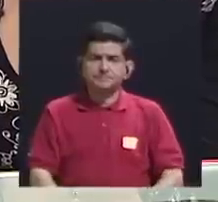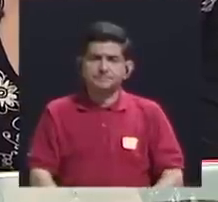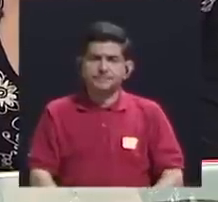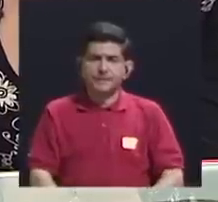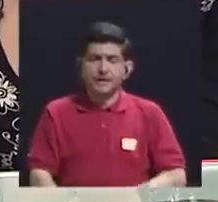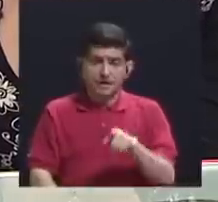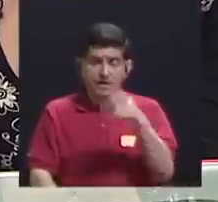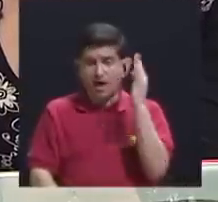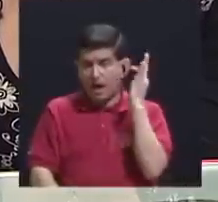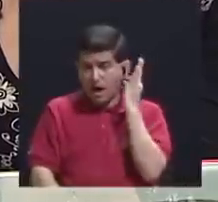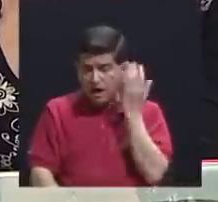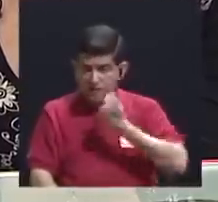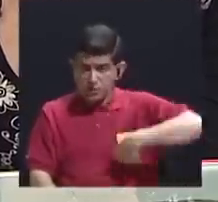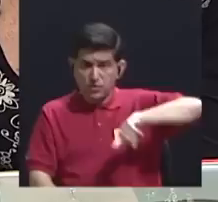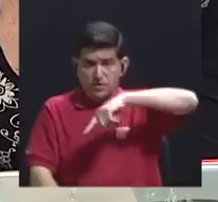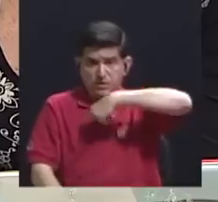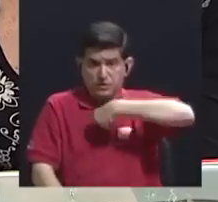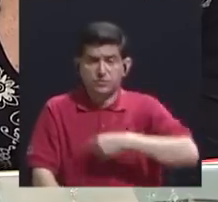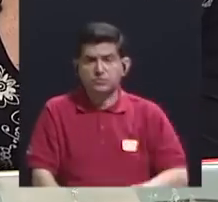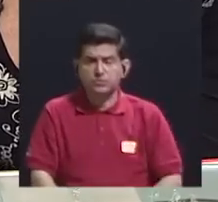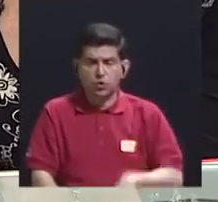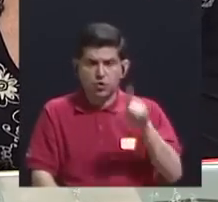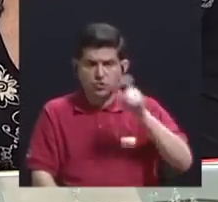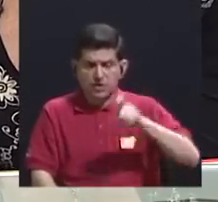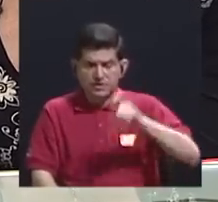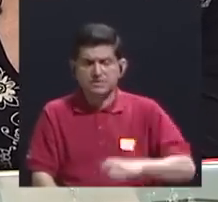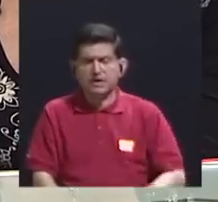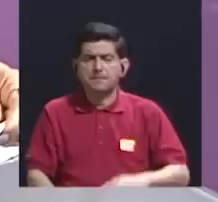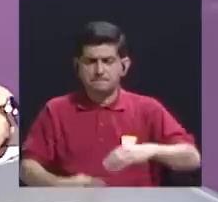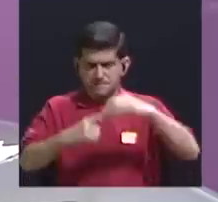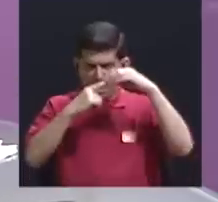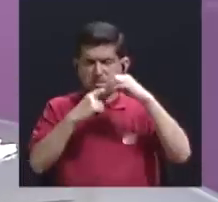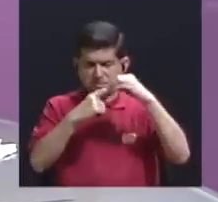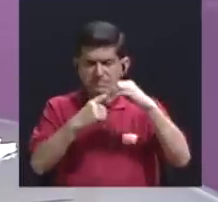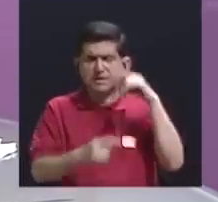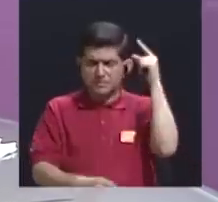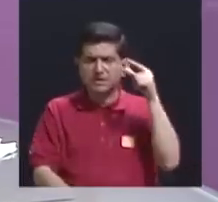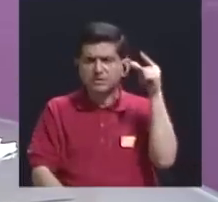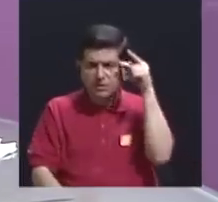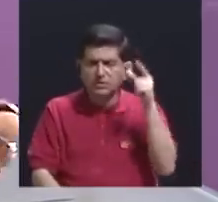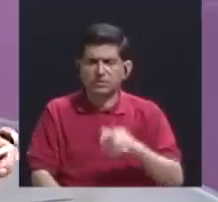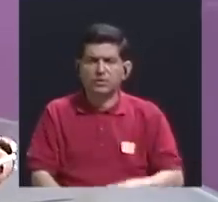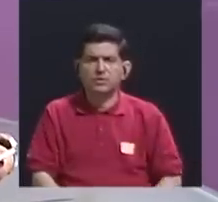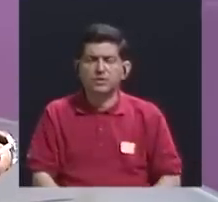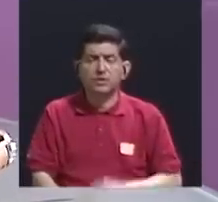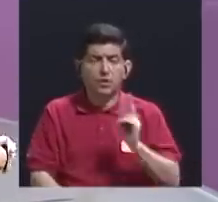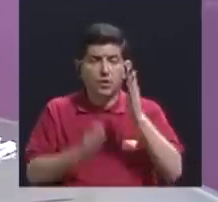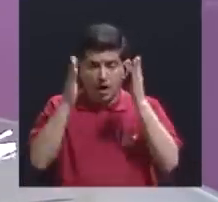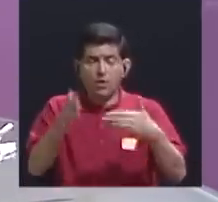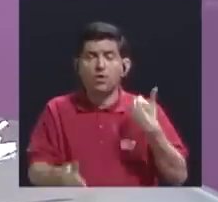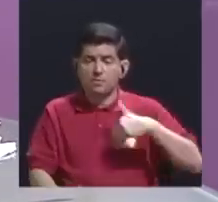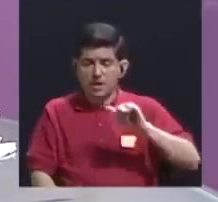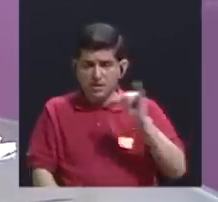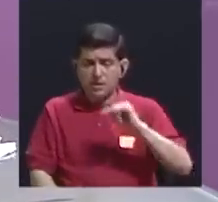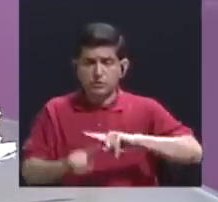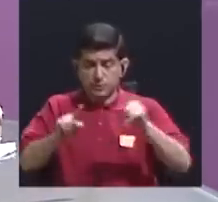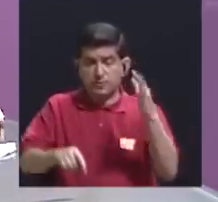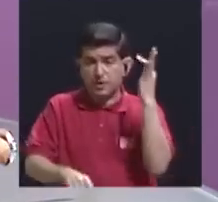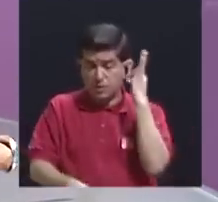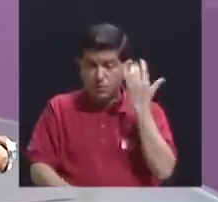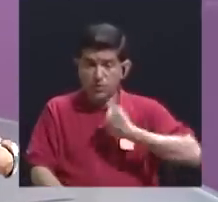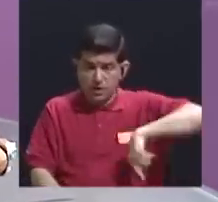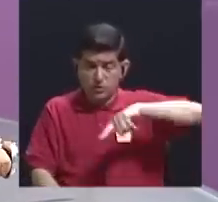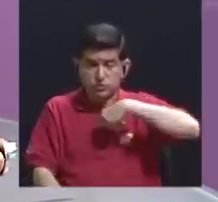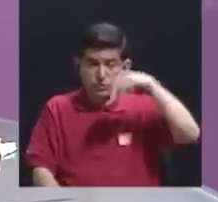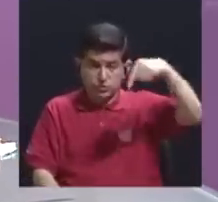y que a las mujeres nos tienen que fundamentalmente también obviamente a nuestros compañeros varones pero que a las mujeres nos